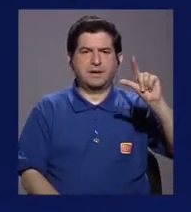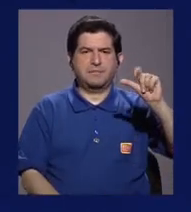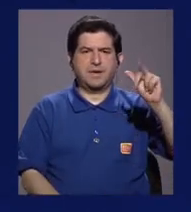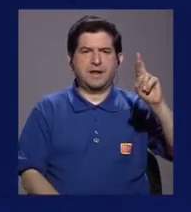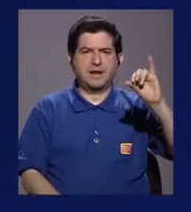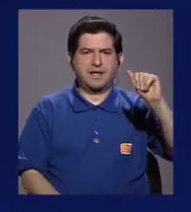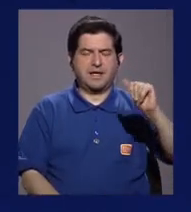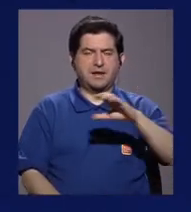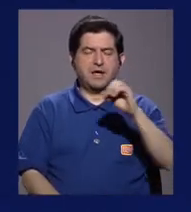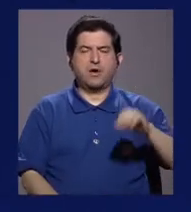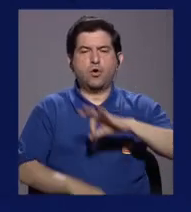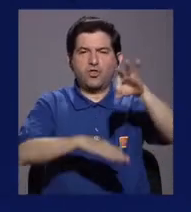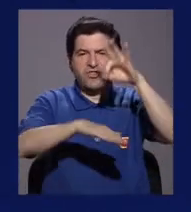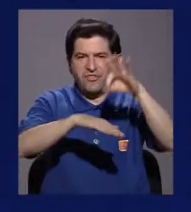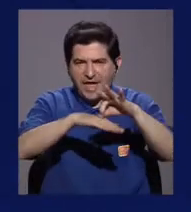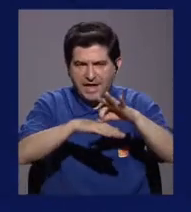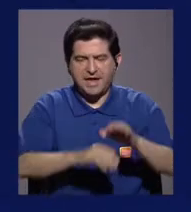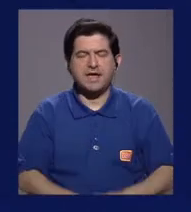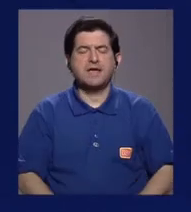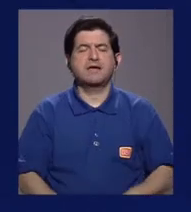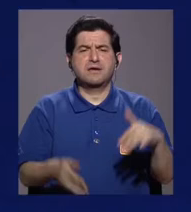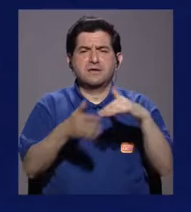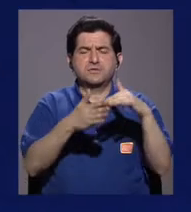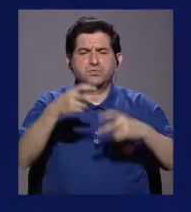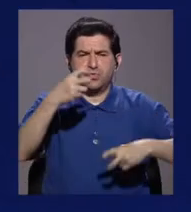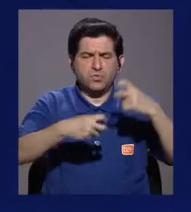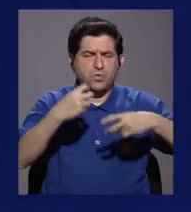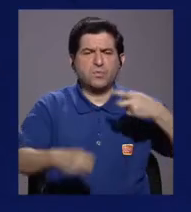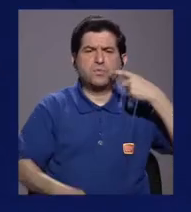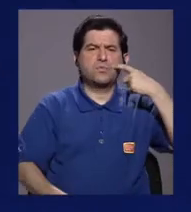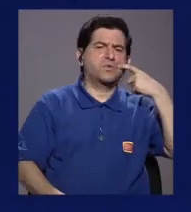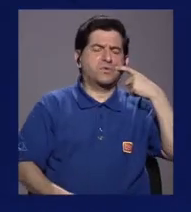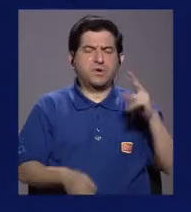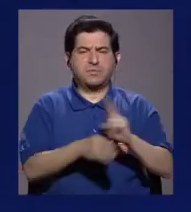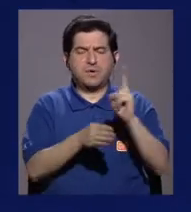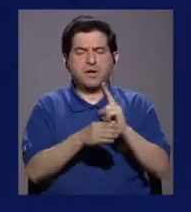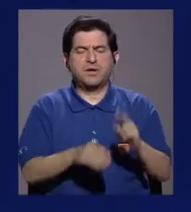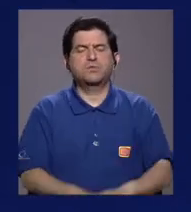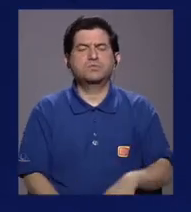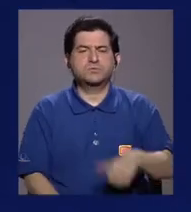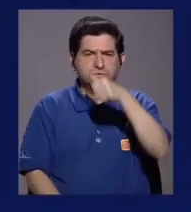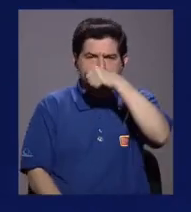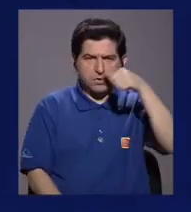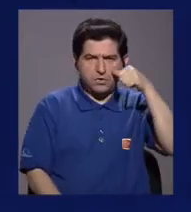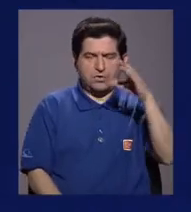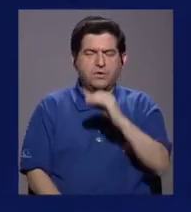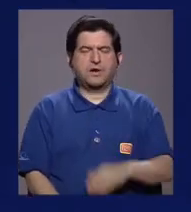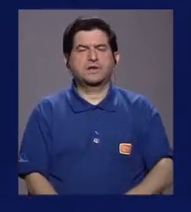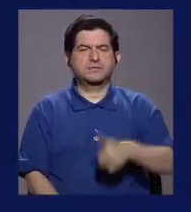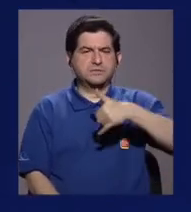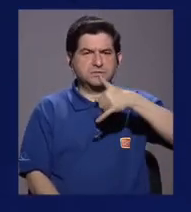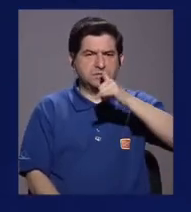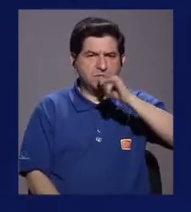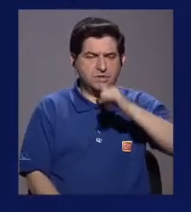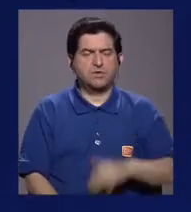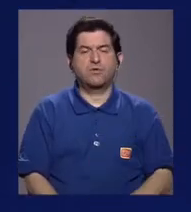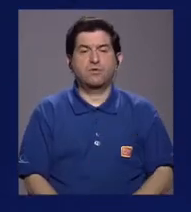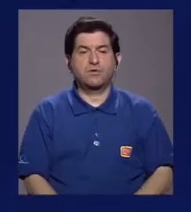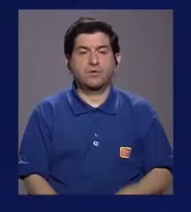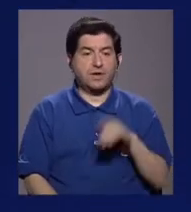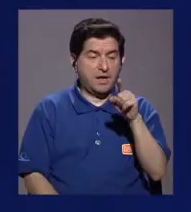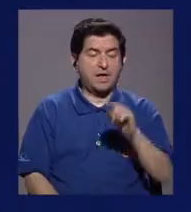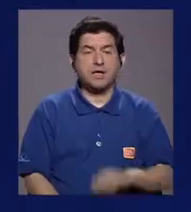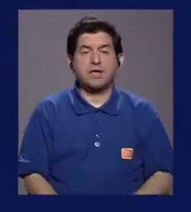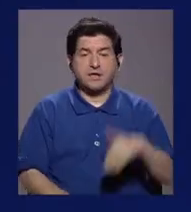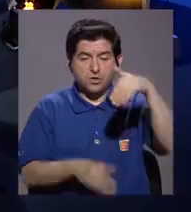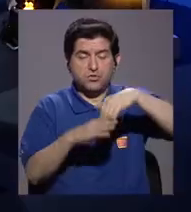y también el estudio de este problemas de adicción como es el uso de las drogas y el alcoholismo en fin problemas